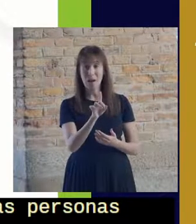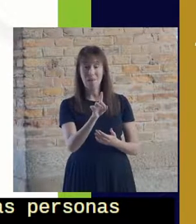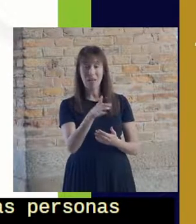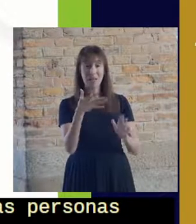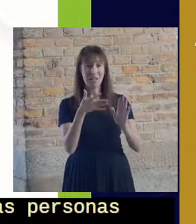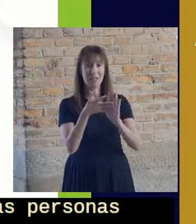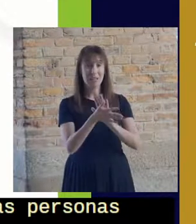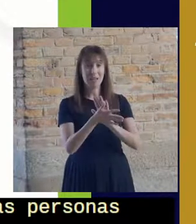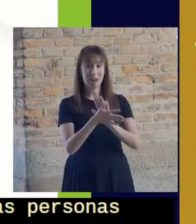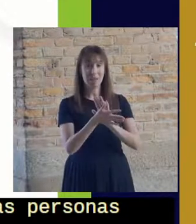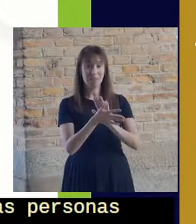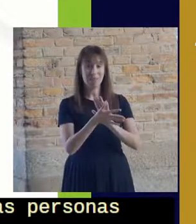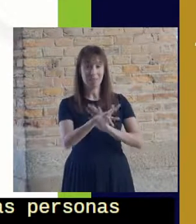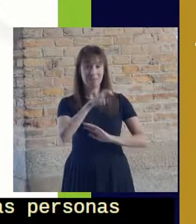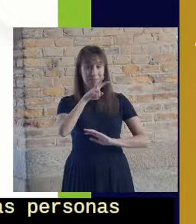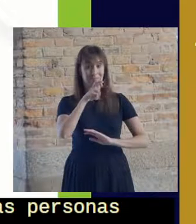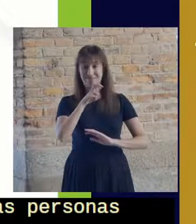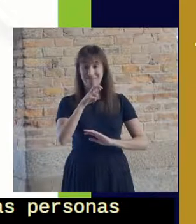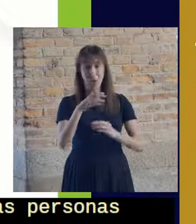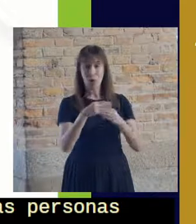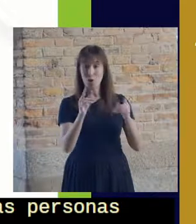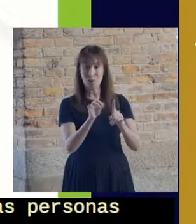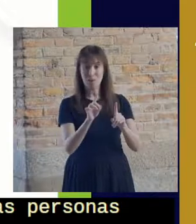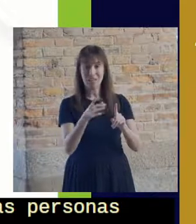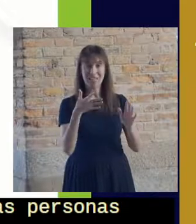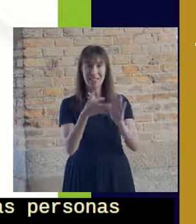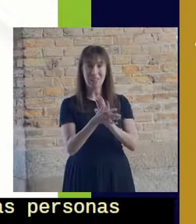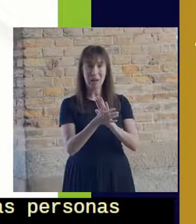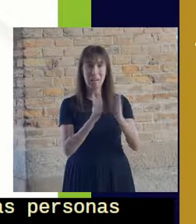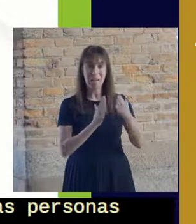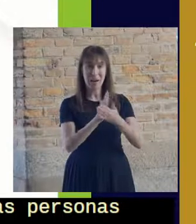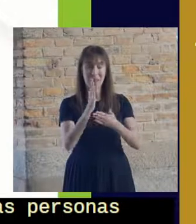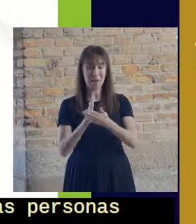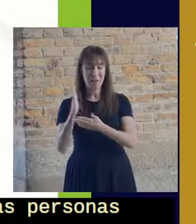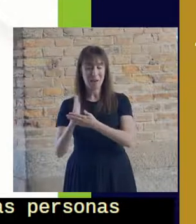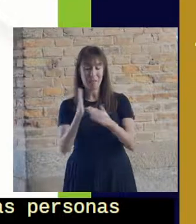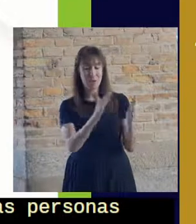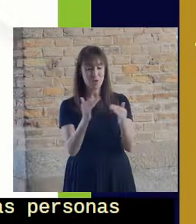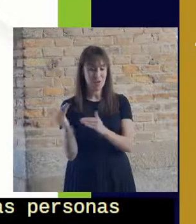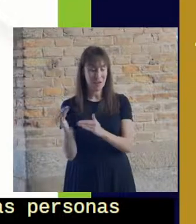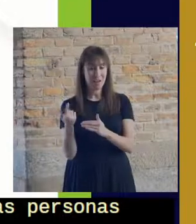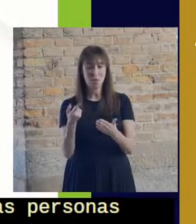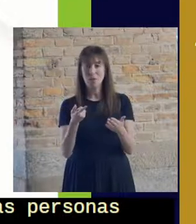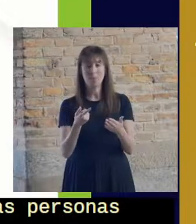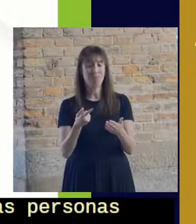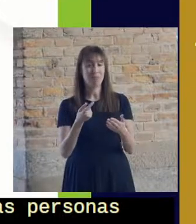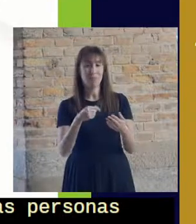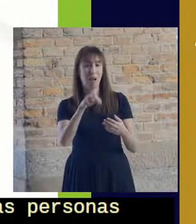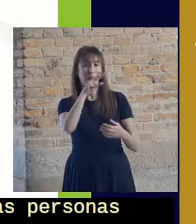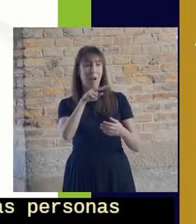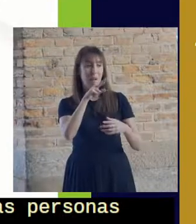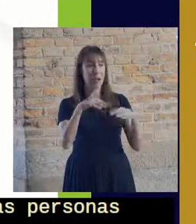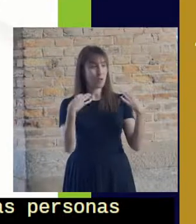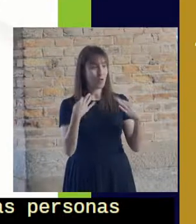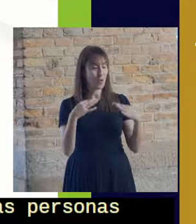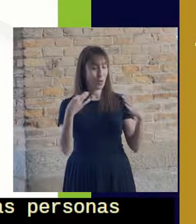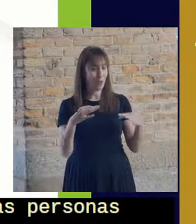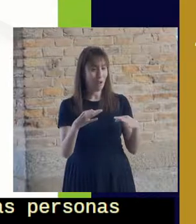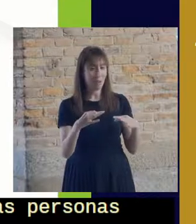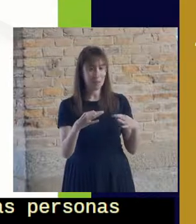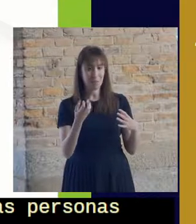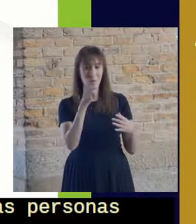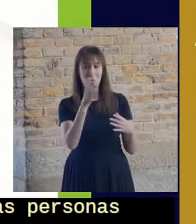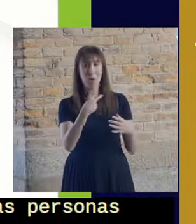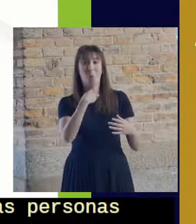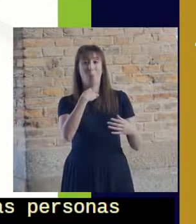flujo el aire Entonces no hac las mismas paradas de acuerdo hablar con naturalidad el darle voces a una